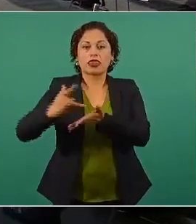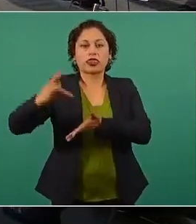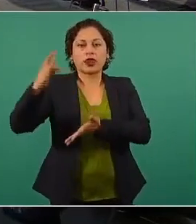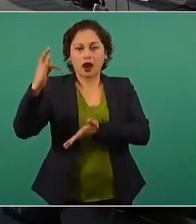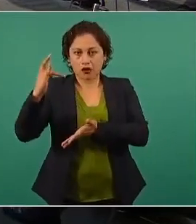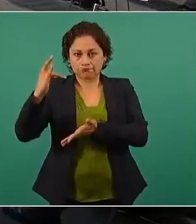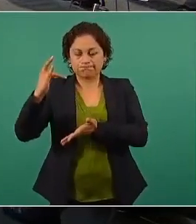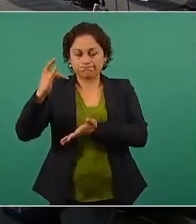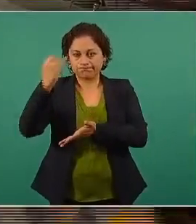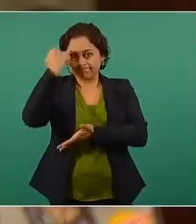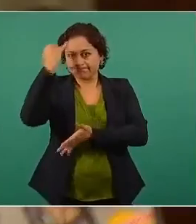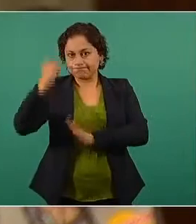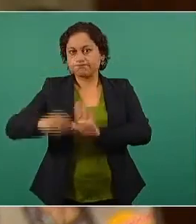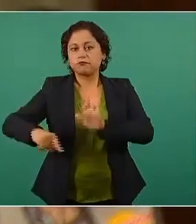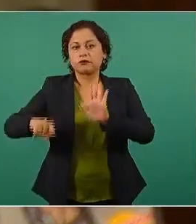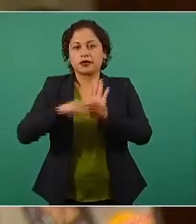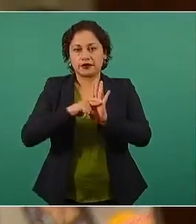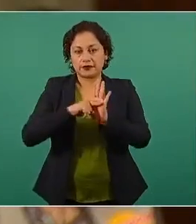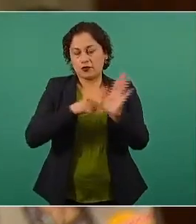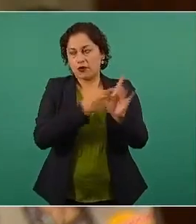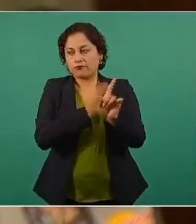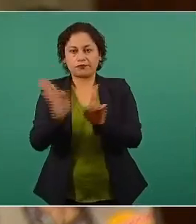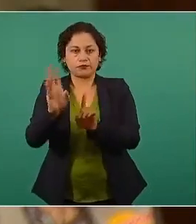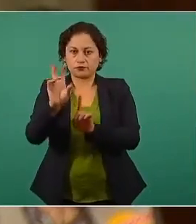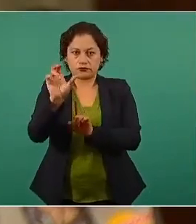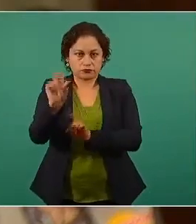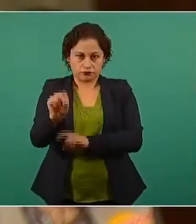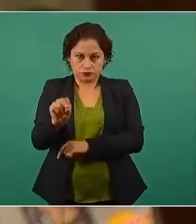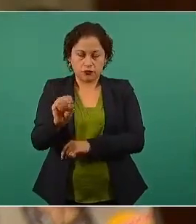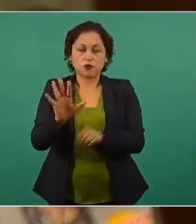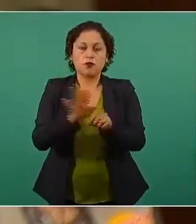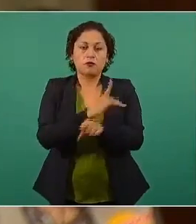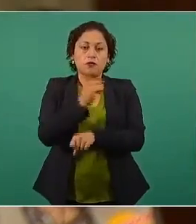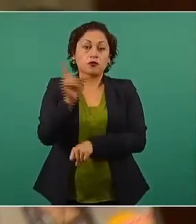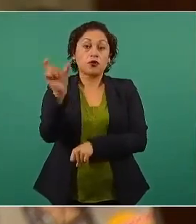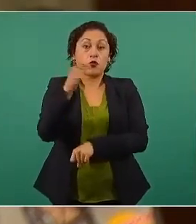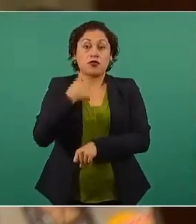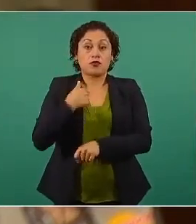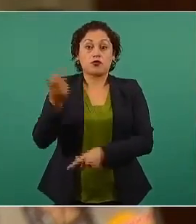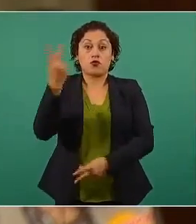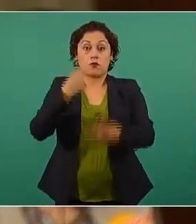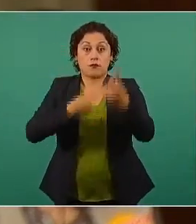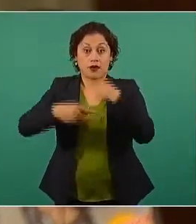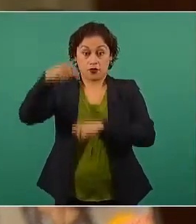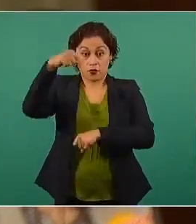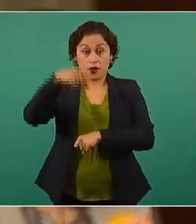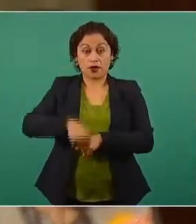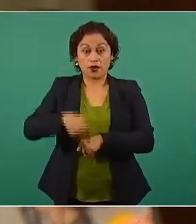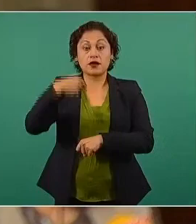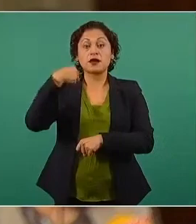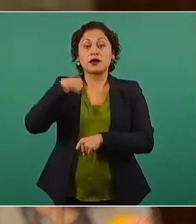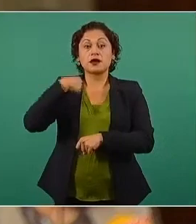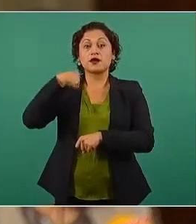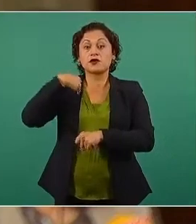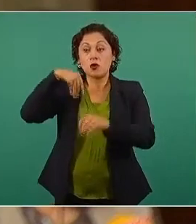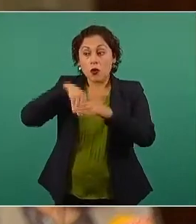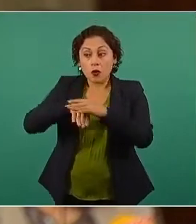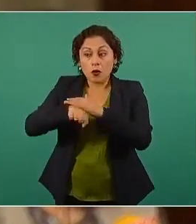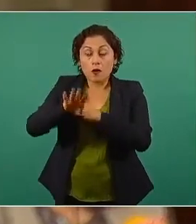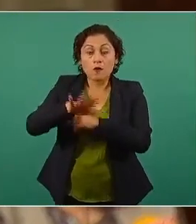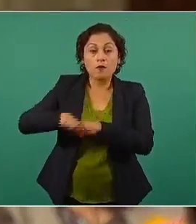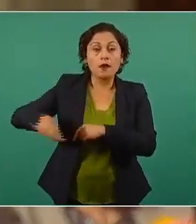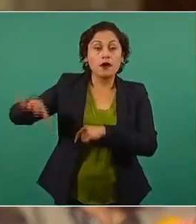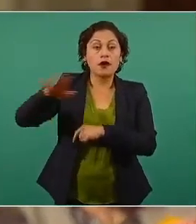un sentido equivocado, porque cada vez que vengo acá y paso por el campamento que está en el Zócalo del